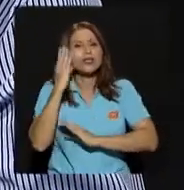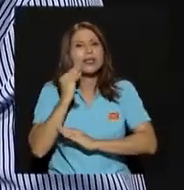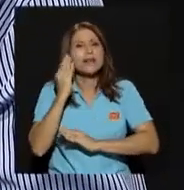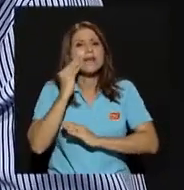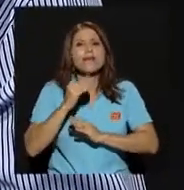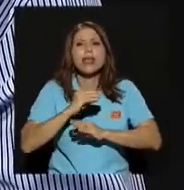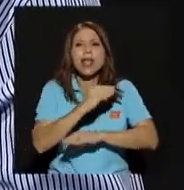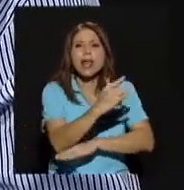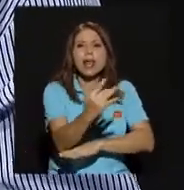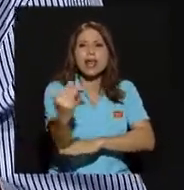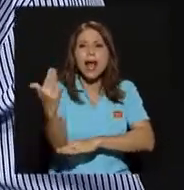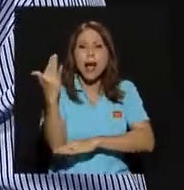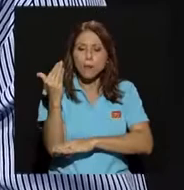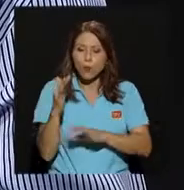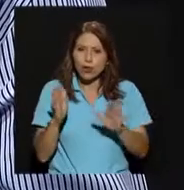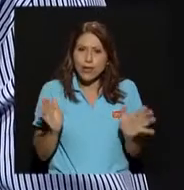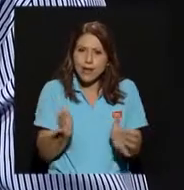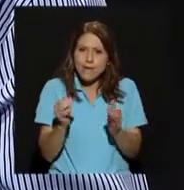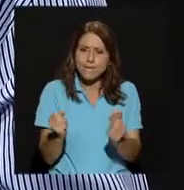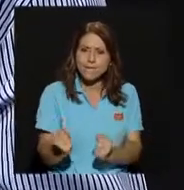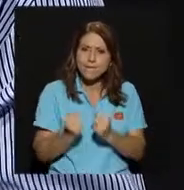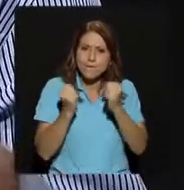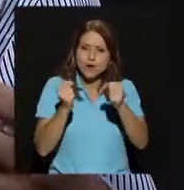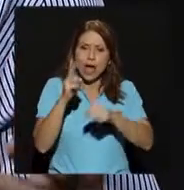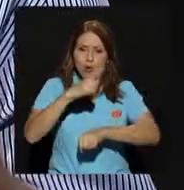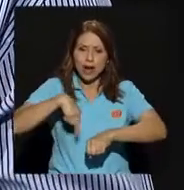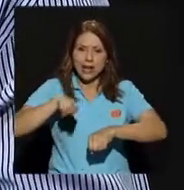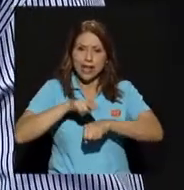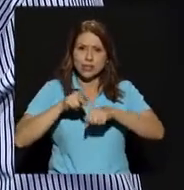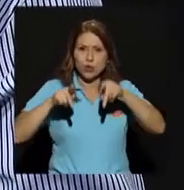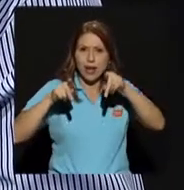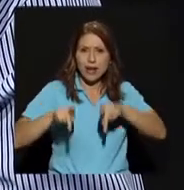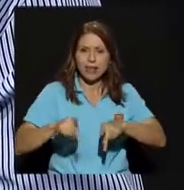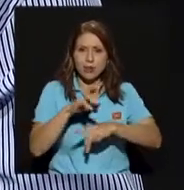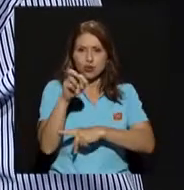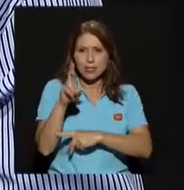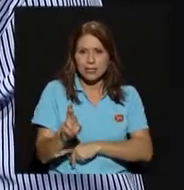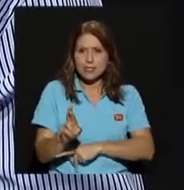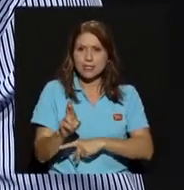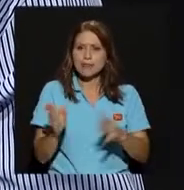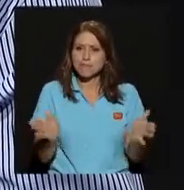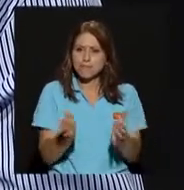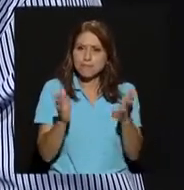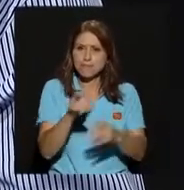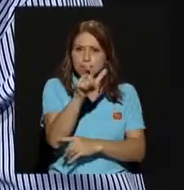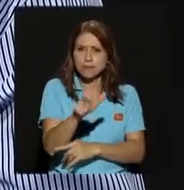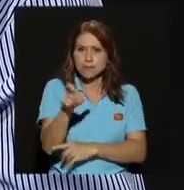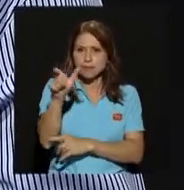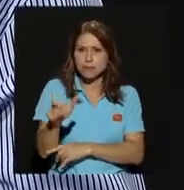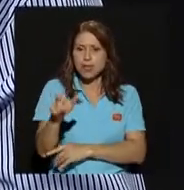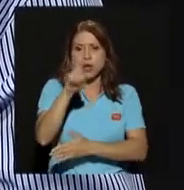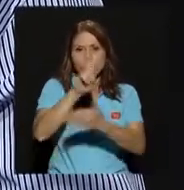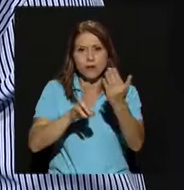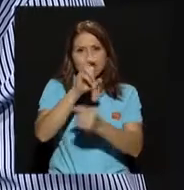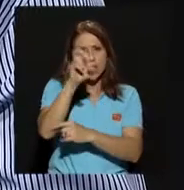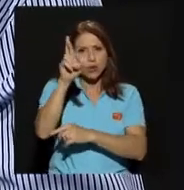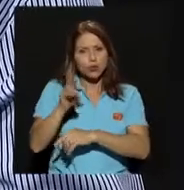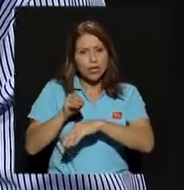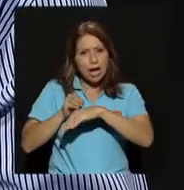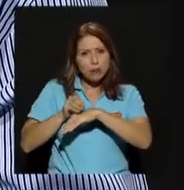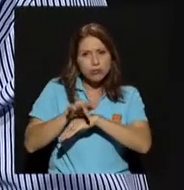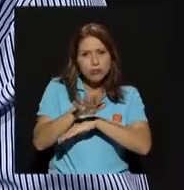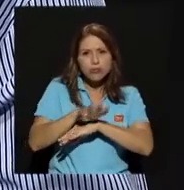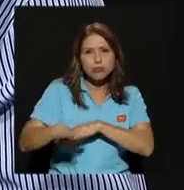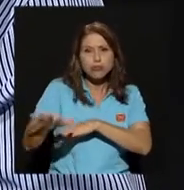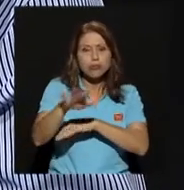la nacionalidad costarricense, que han forjado una forma de ser y que también han venido impregnando a la Universidad de Costa Rica. Entonces